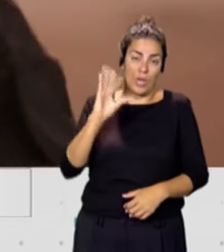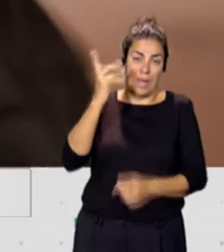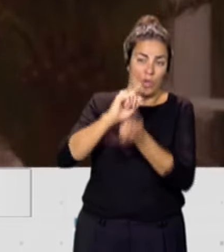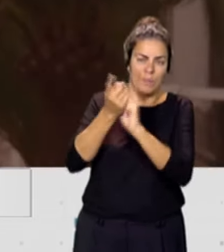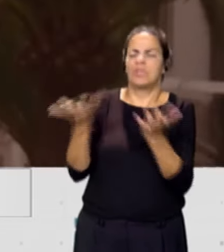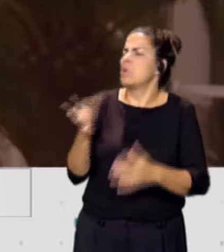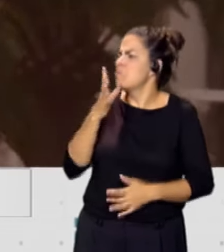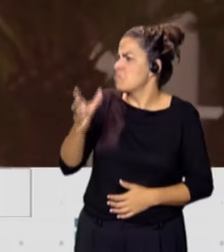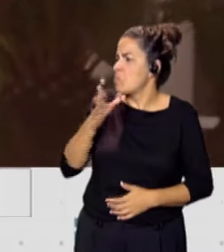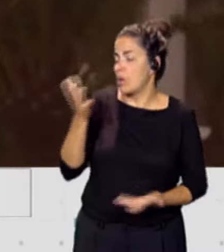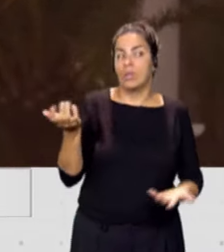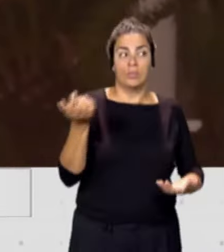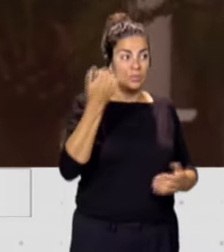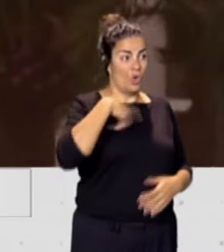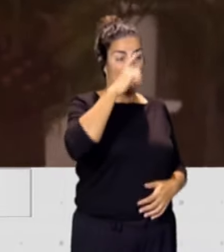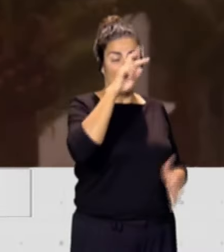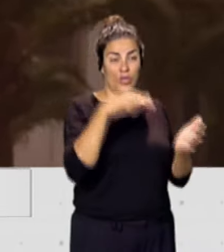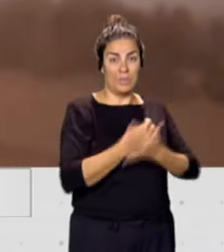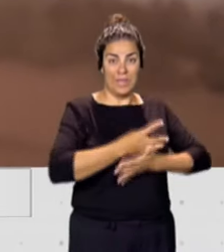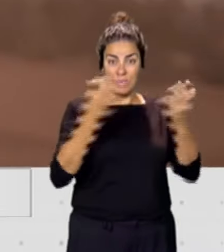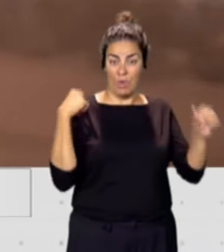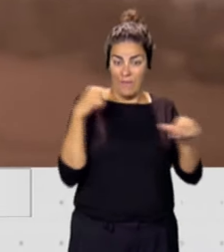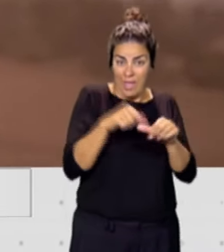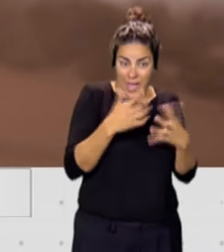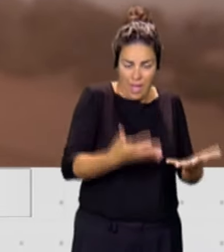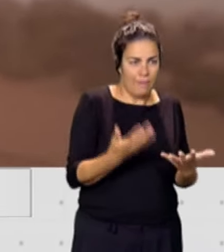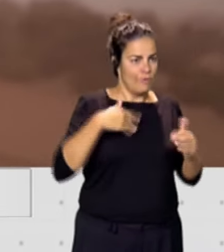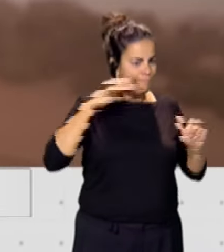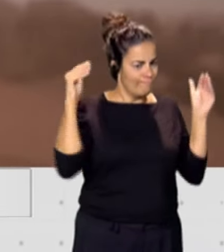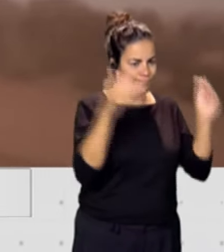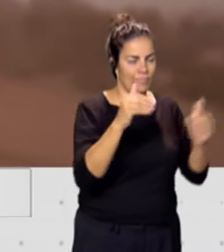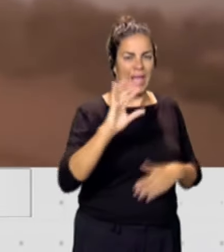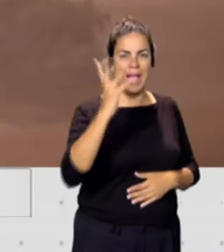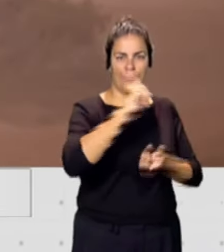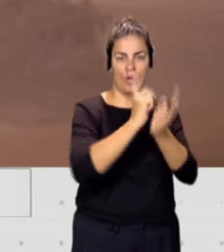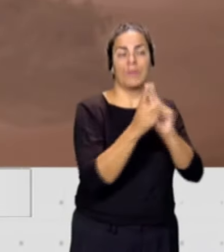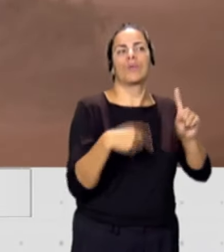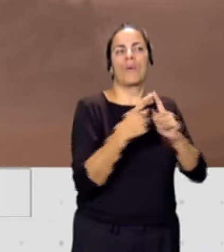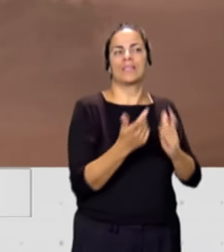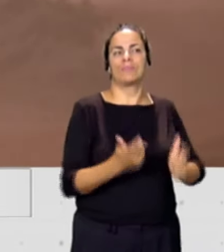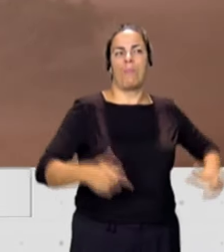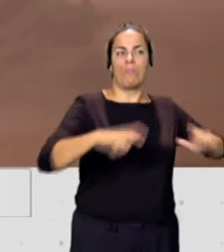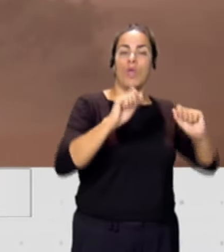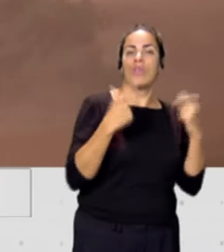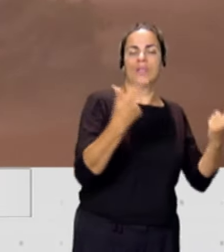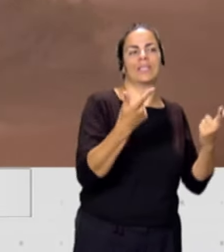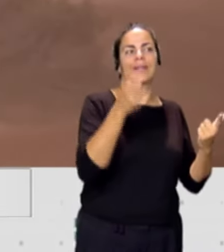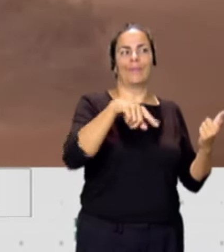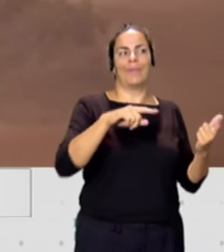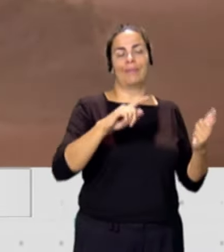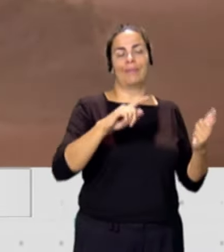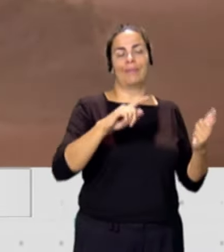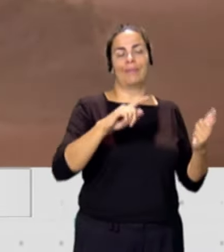dedicándome exclusivamente al cambio climático y ahora también a la pérdida de biodiversidad Porque son dos crisis medioambientales que que se retroalimentan y empecé un